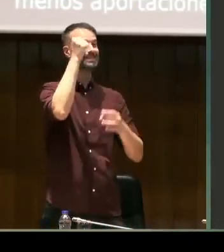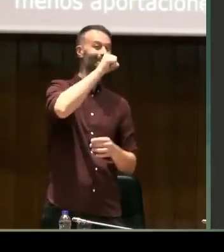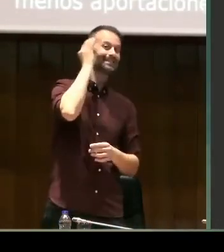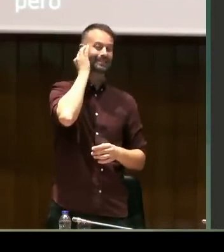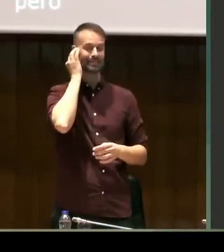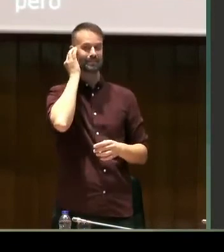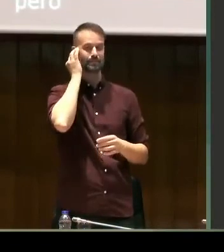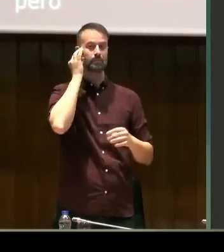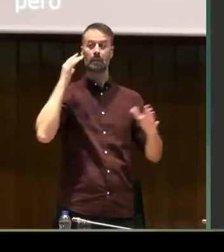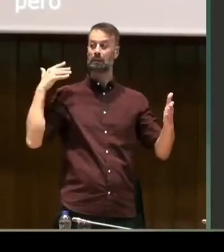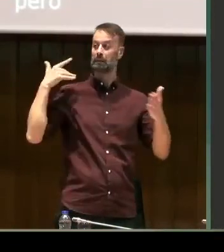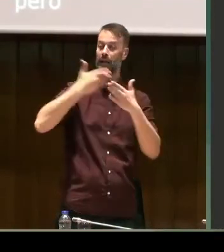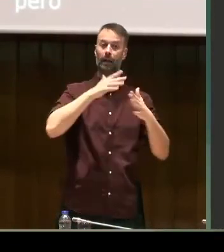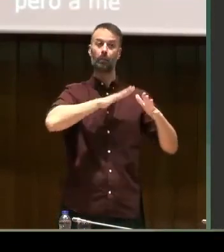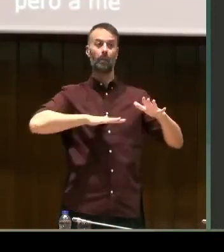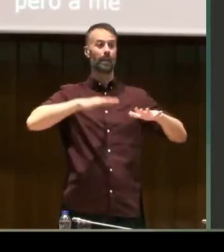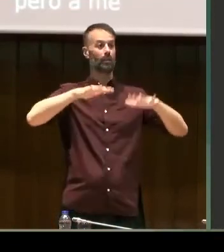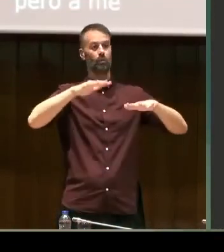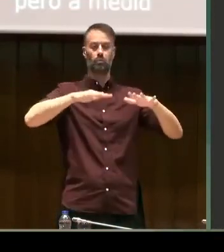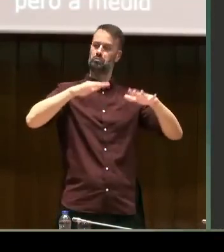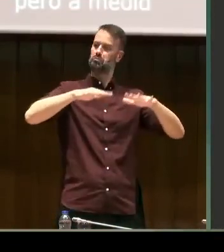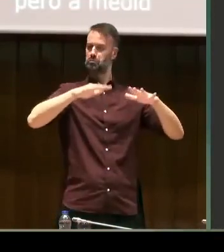tarde. En relación a